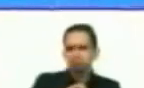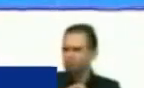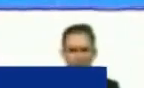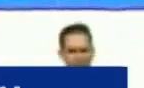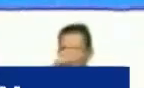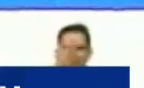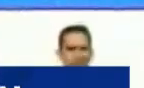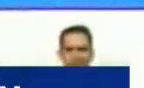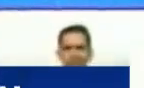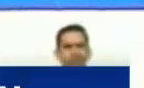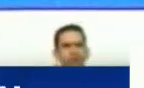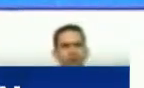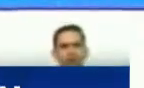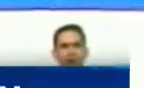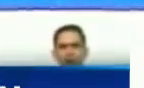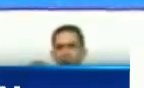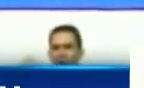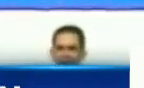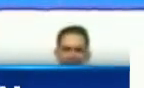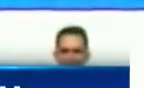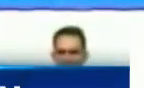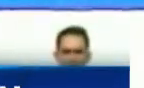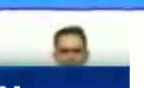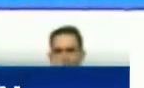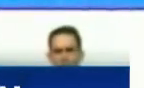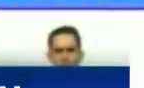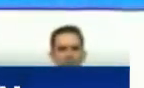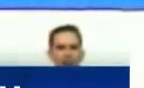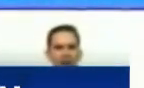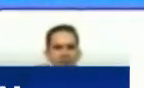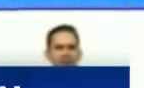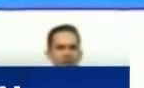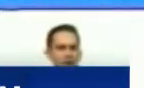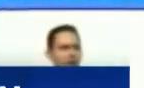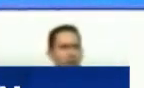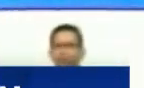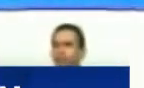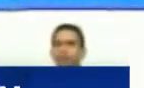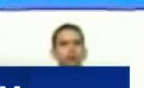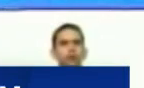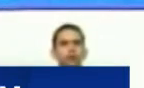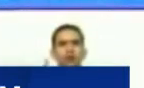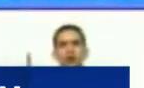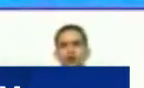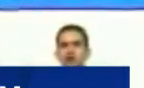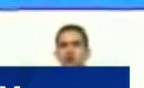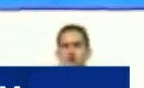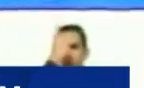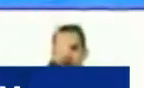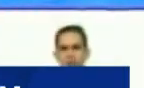capitaliza con transparencia la caja única del Estado.